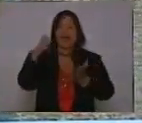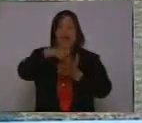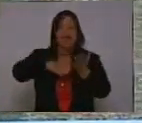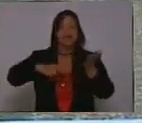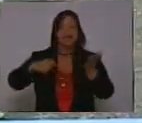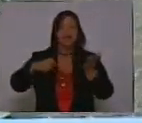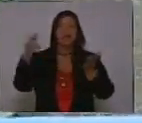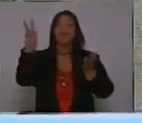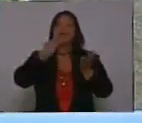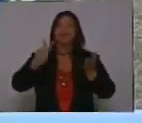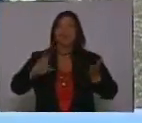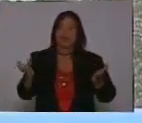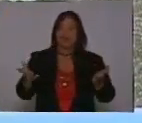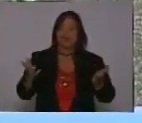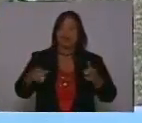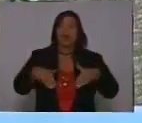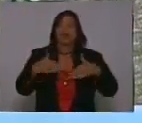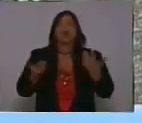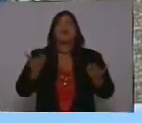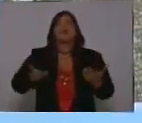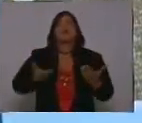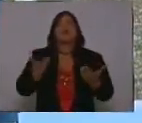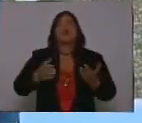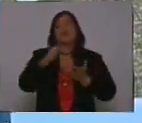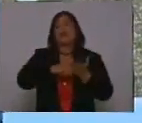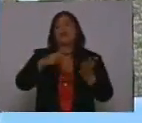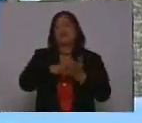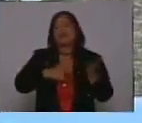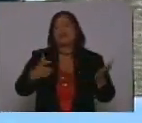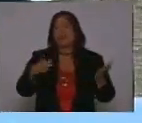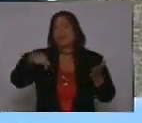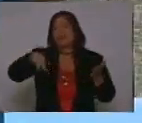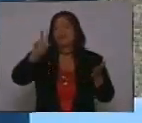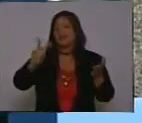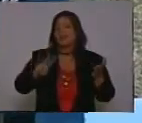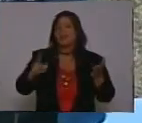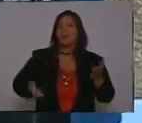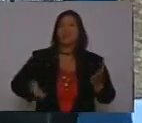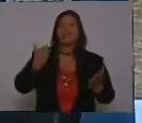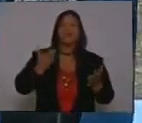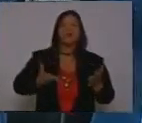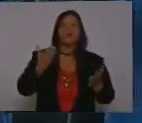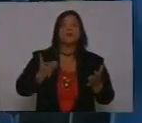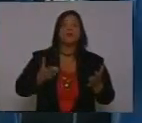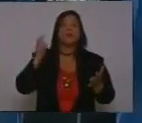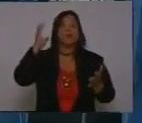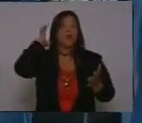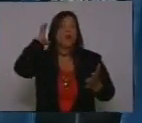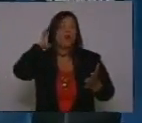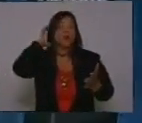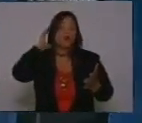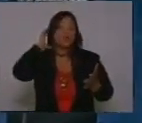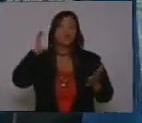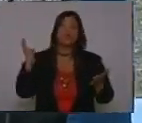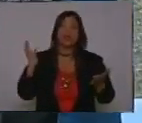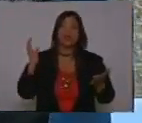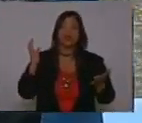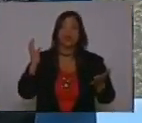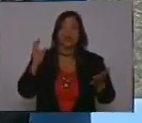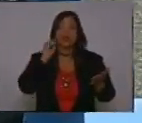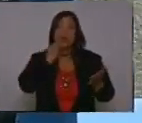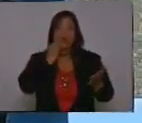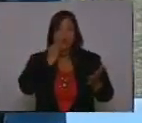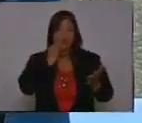en Venezuela? ¿Cuál es la importancia de una escuela agrícola en Venezuela? La importancia de concientizar no solamente los